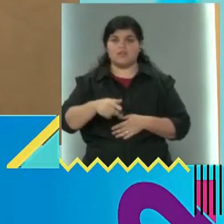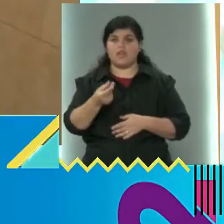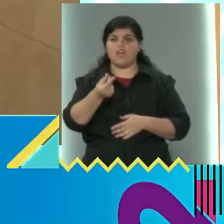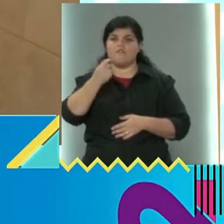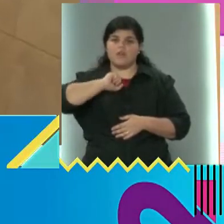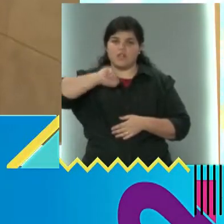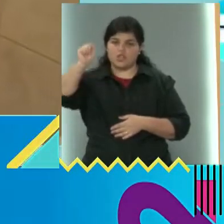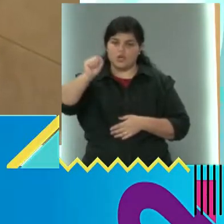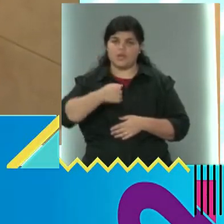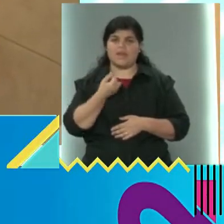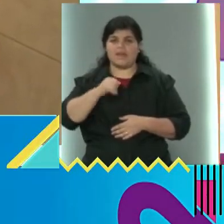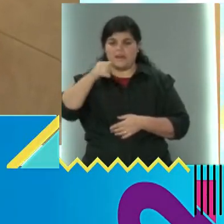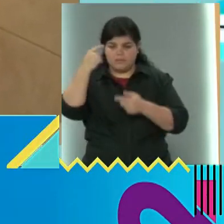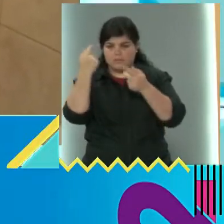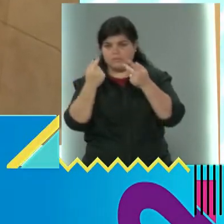inflación